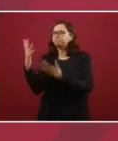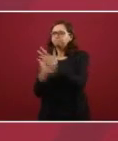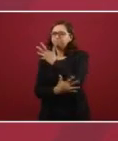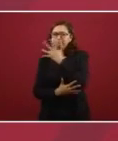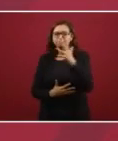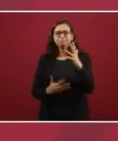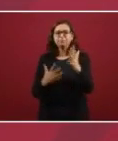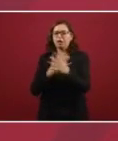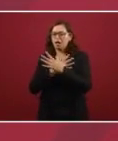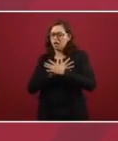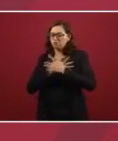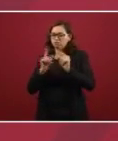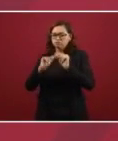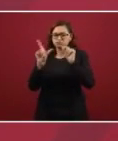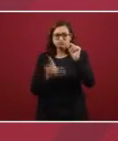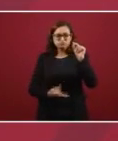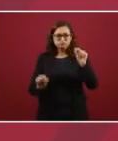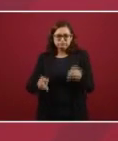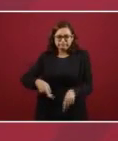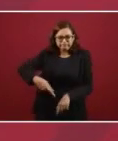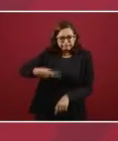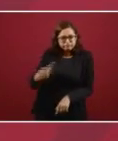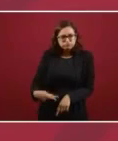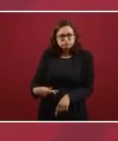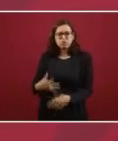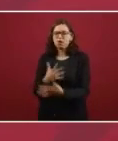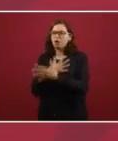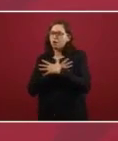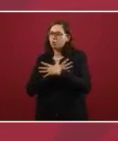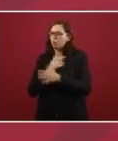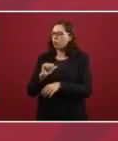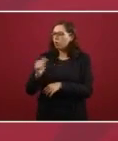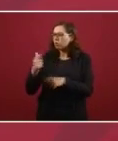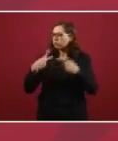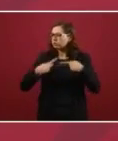amor a nuestra patria, amor al prójimo,